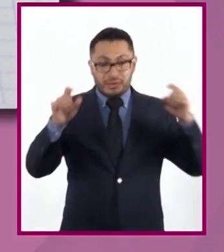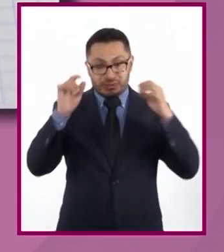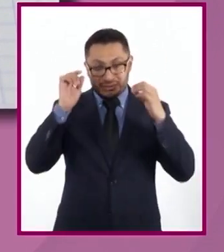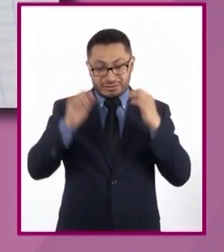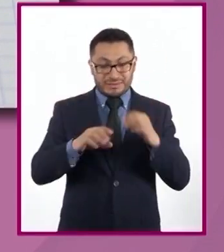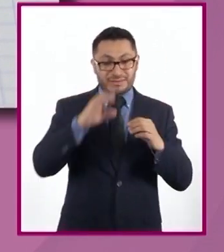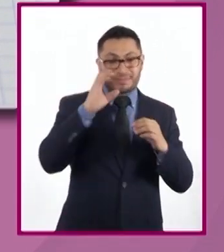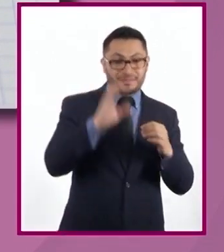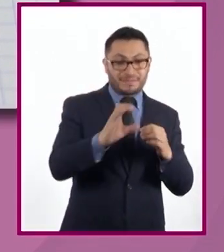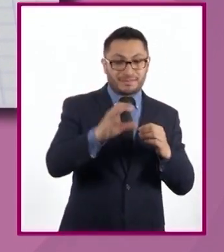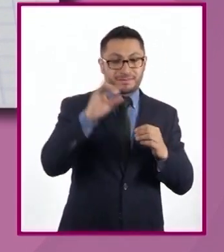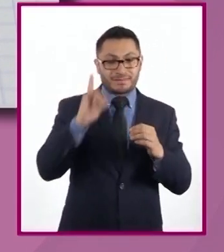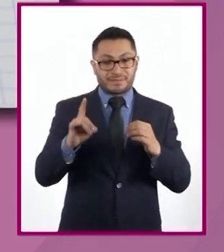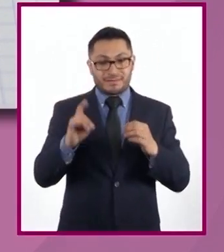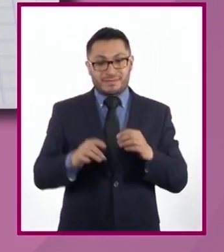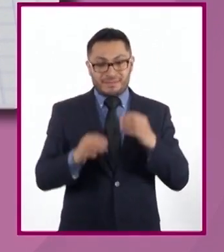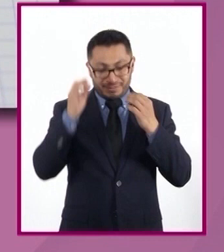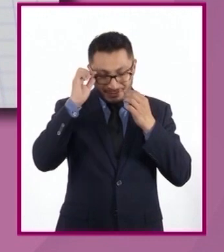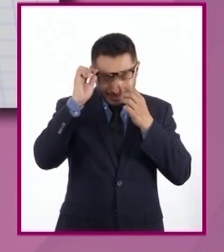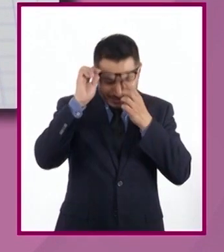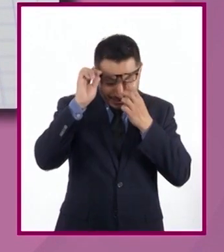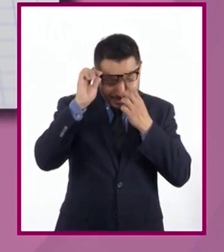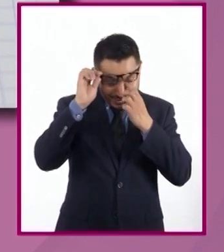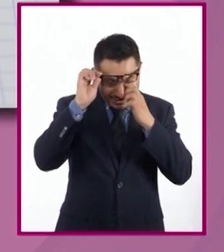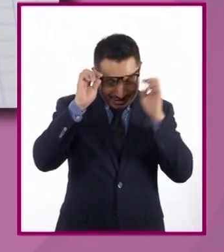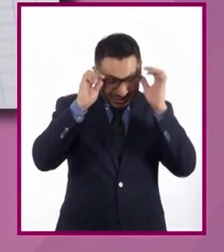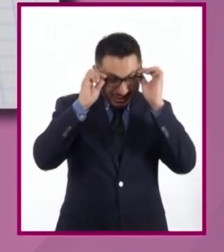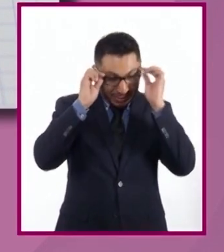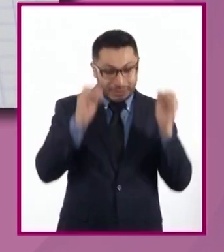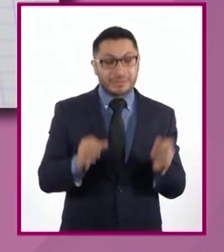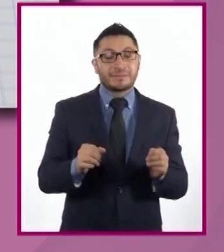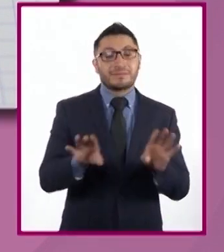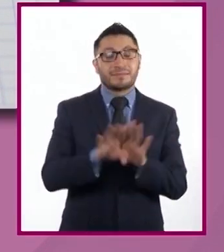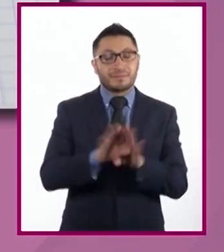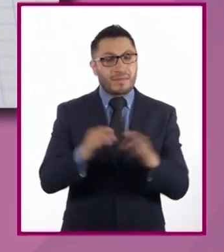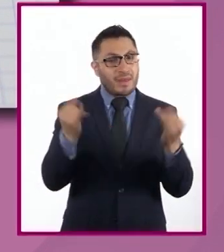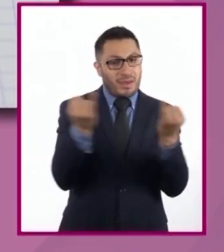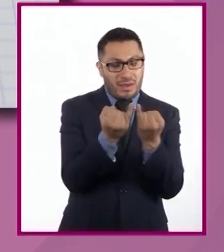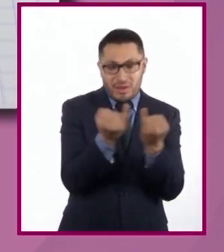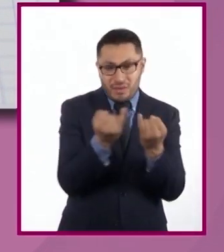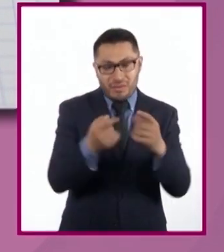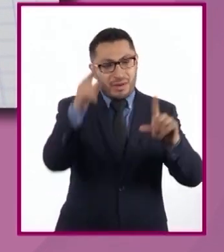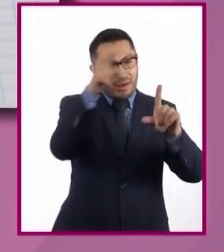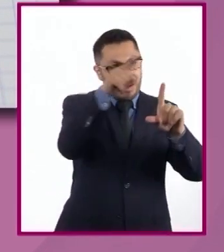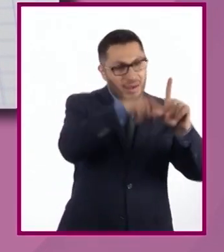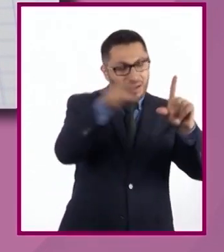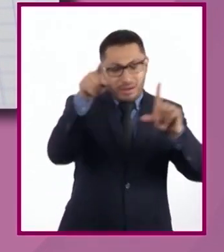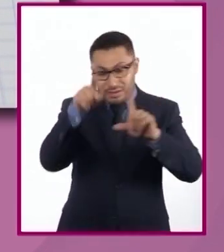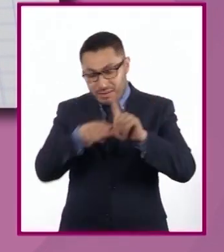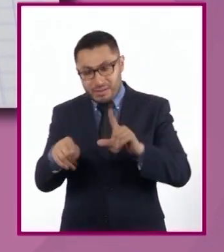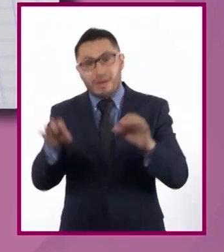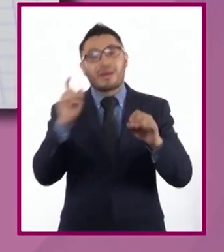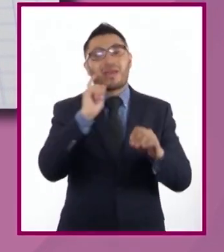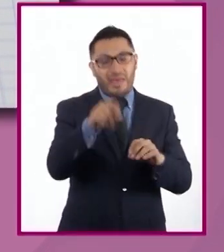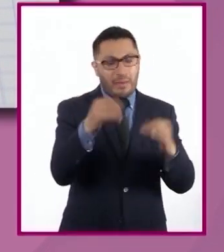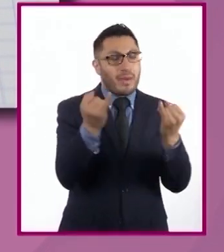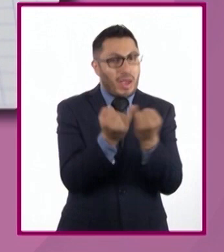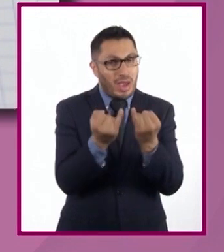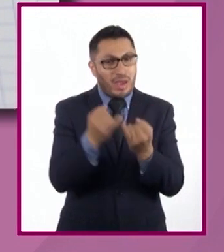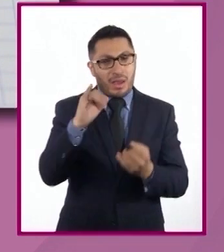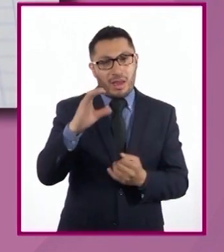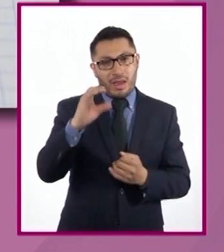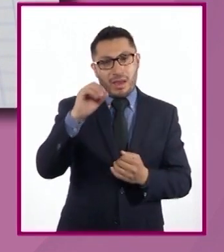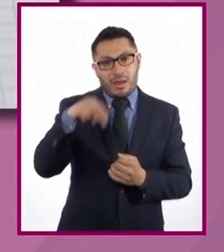ángulos C y D, que son alternos internos, son congruentes, es decir, iguales. Por